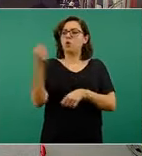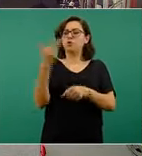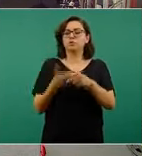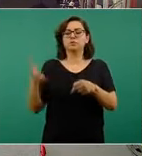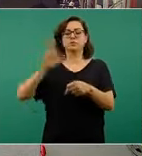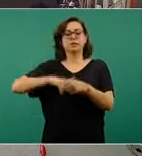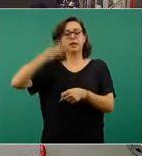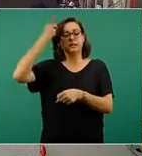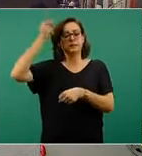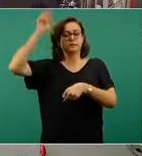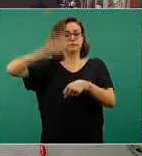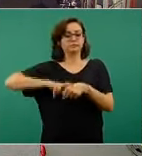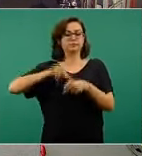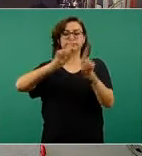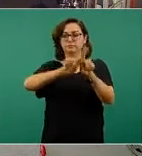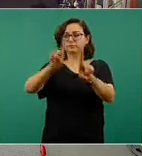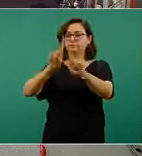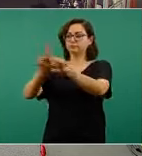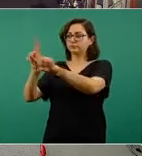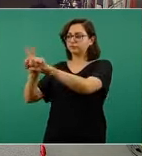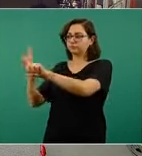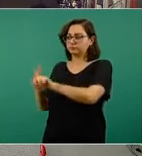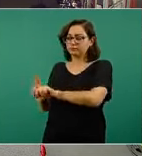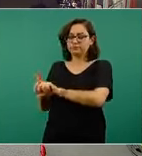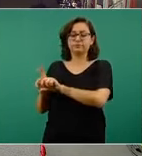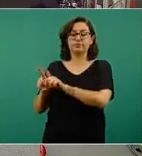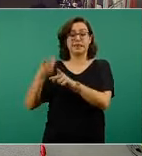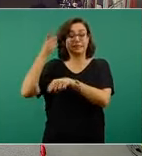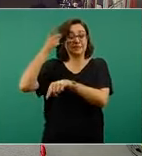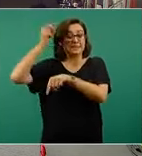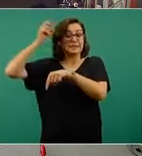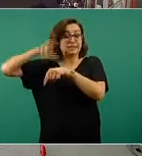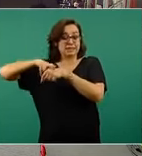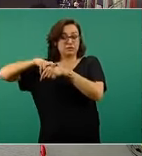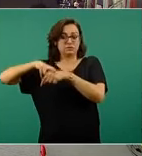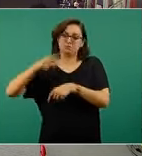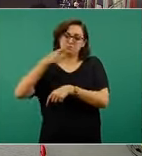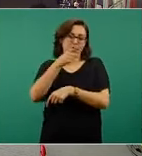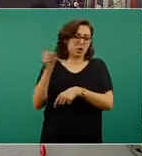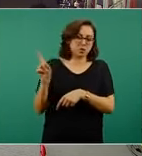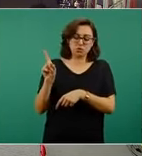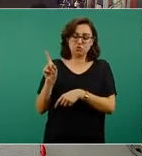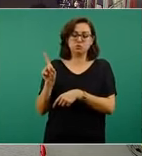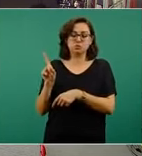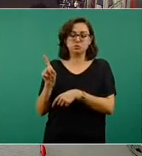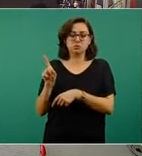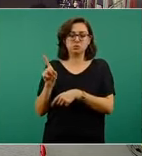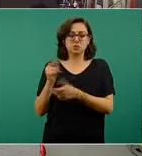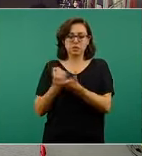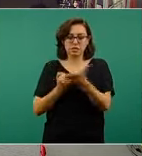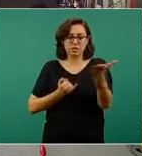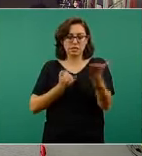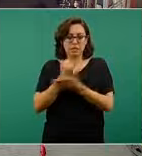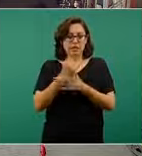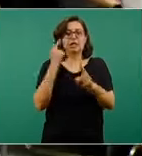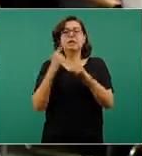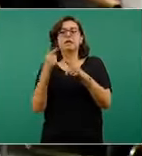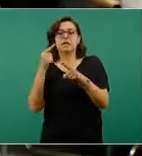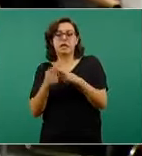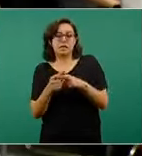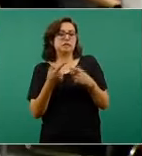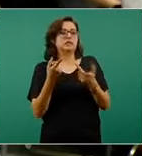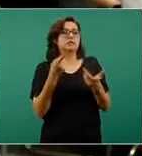sobre todo estos que se reconvirtieron completamente a COVID, son los que definieron. Es correcto. ¿No? Es igual,